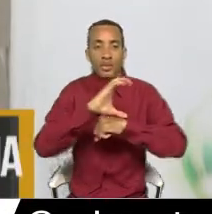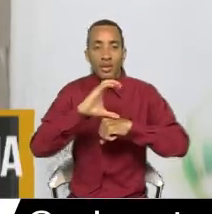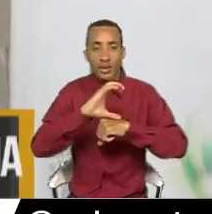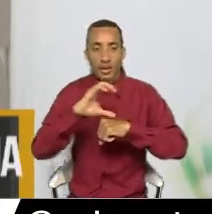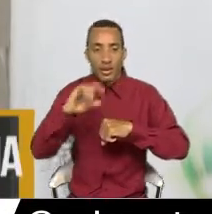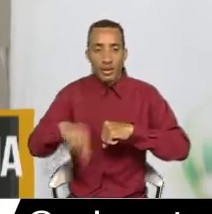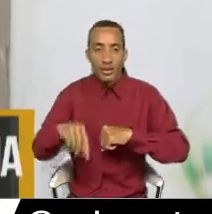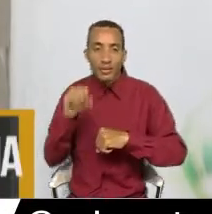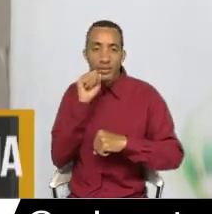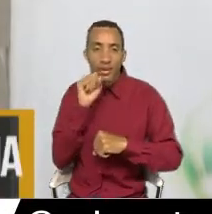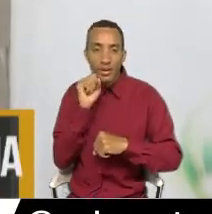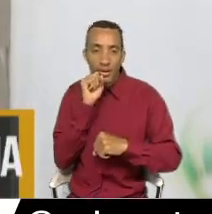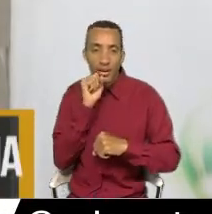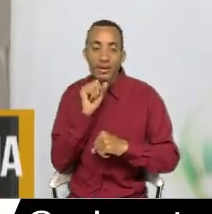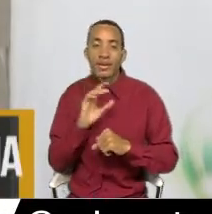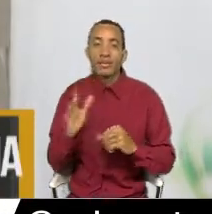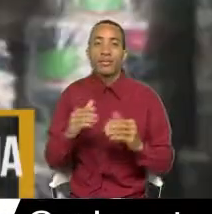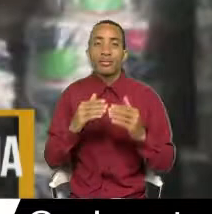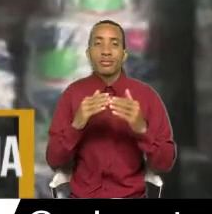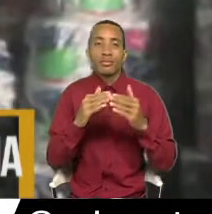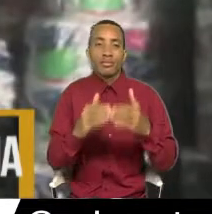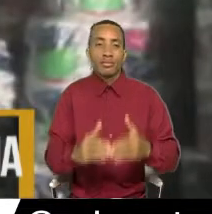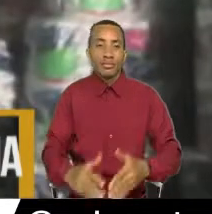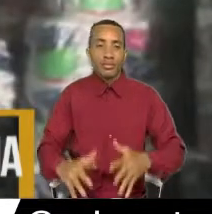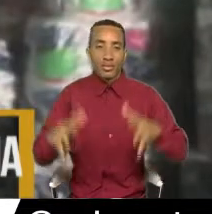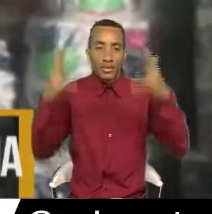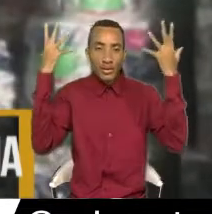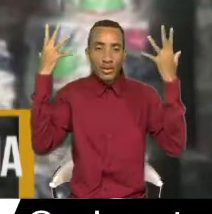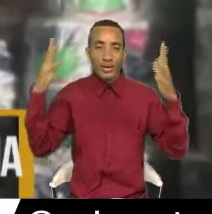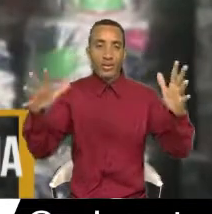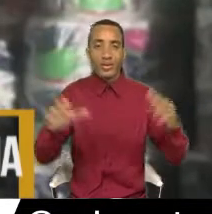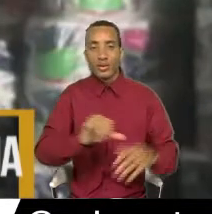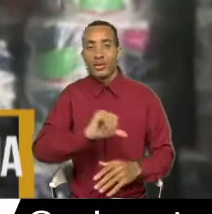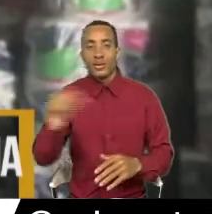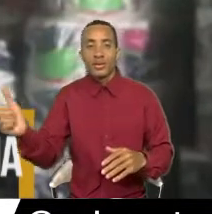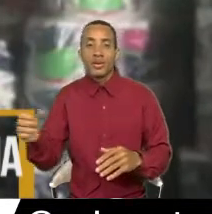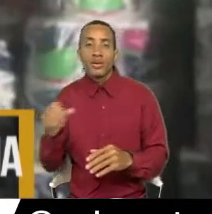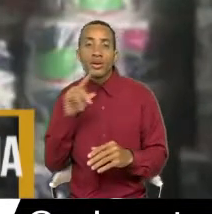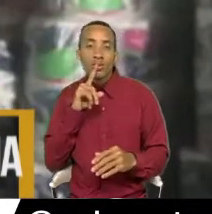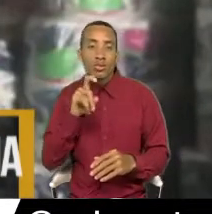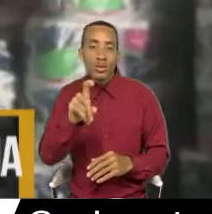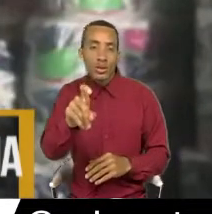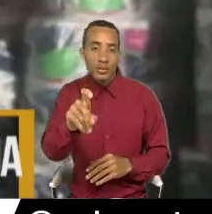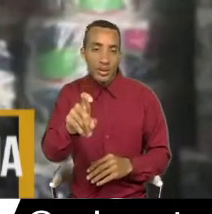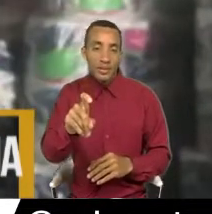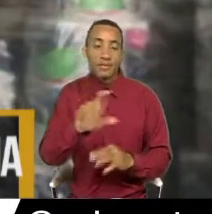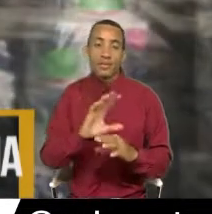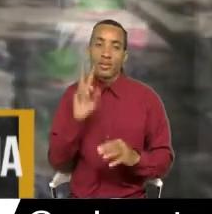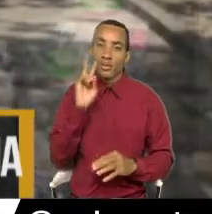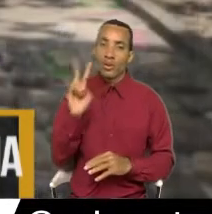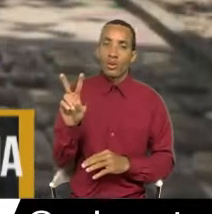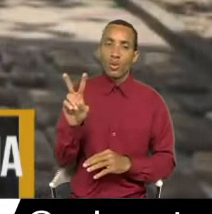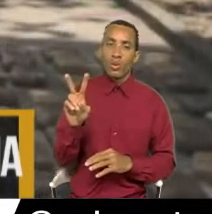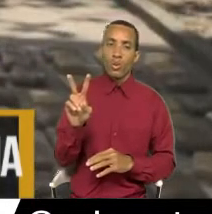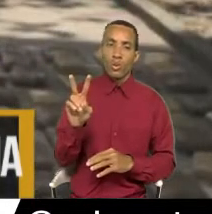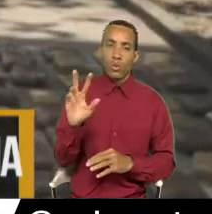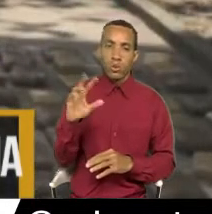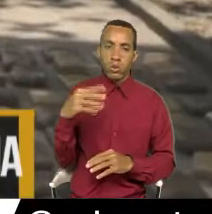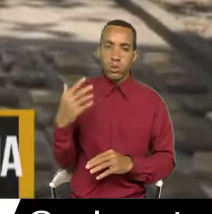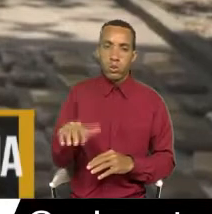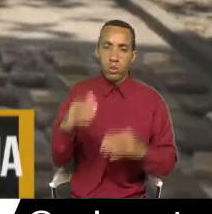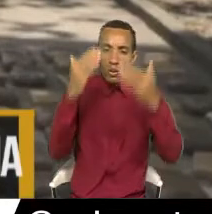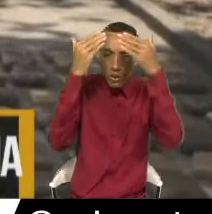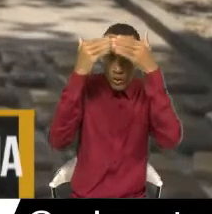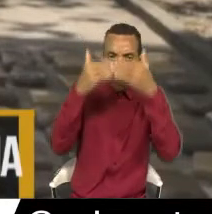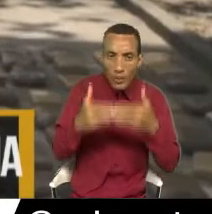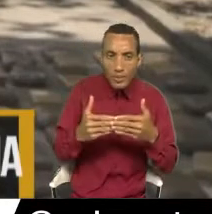Bermeja, Puerto Wilches y Bucaramanga. Los uniformados se sorprendieron al ver el cargamento que estaba camuflado con un producto básico